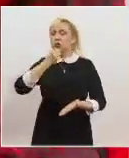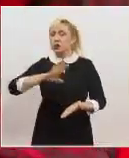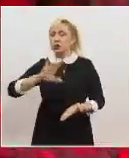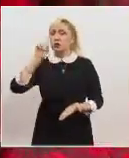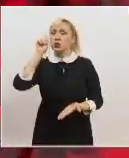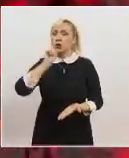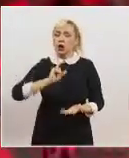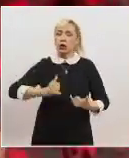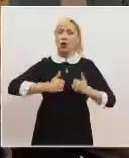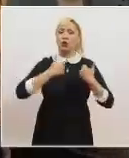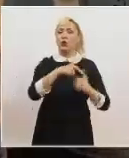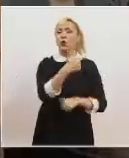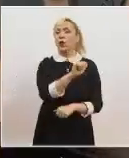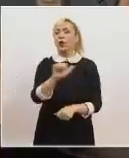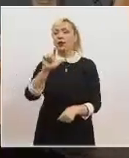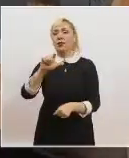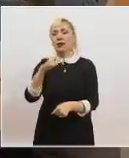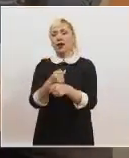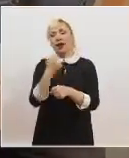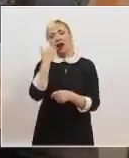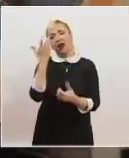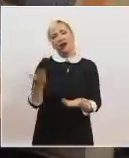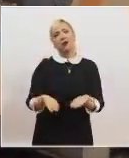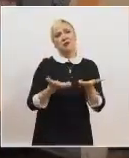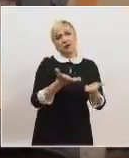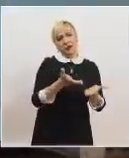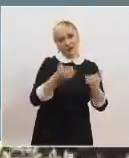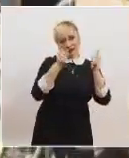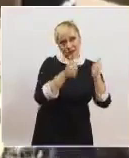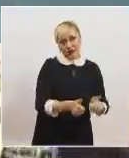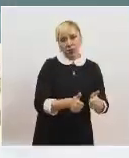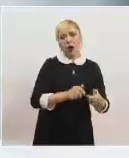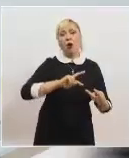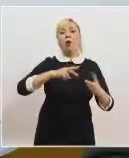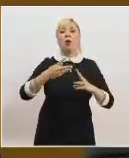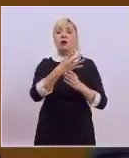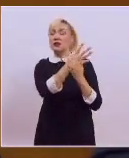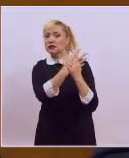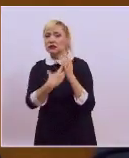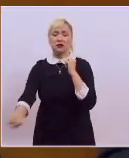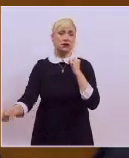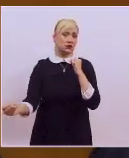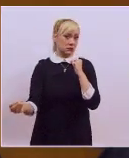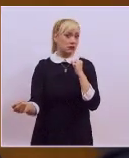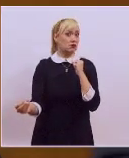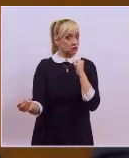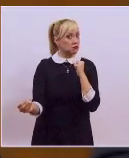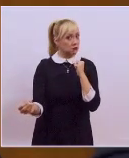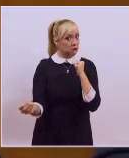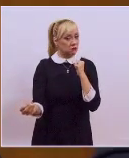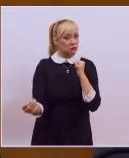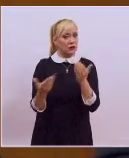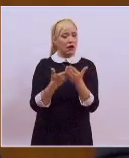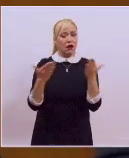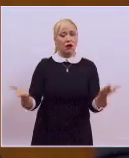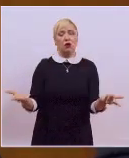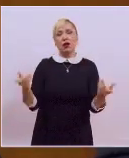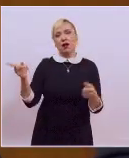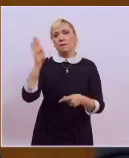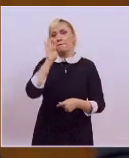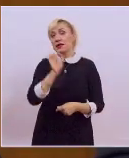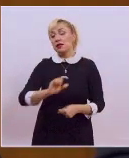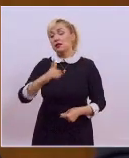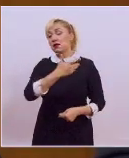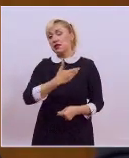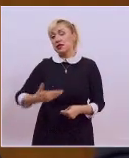solicitantes de asilo o refugio. De acuerdo con las líneas de trabajo de la ministra